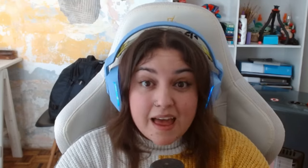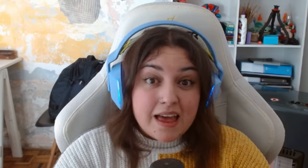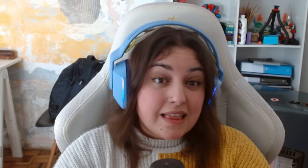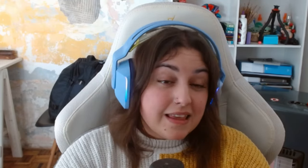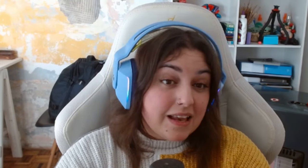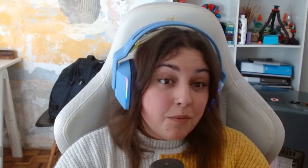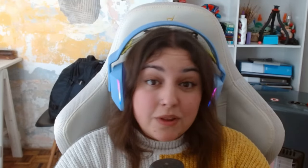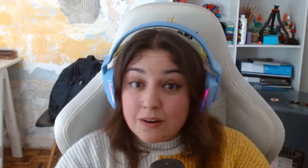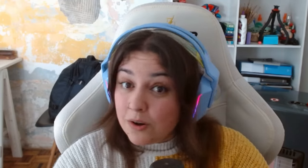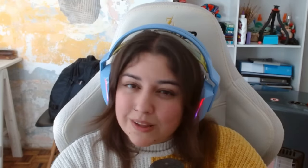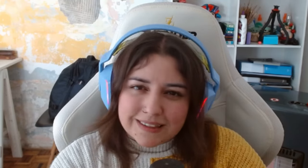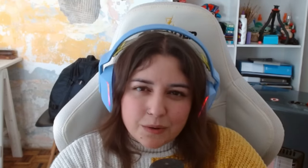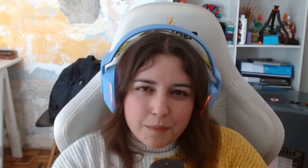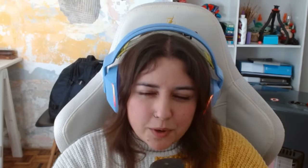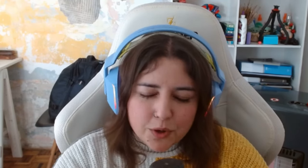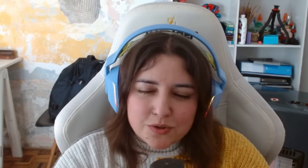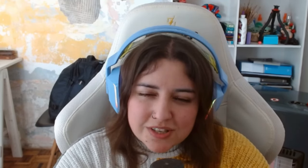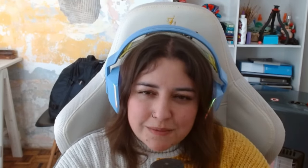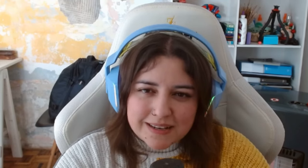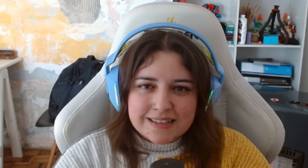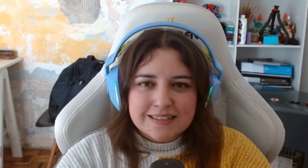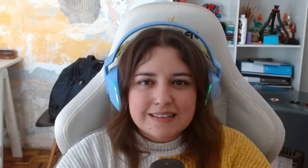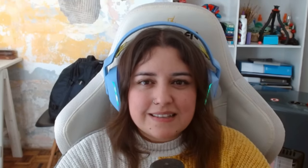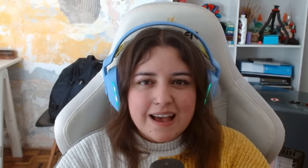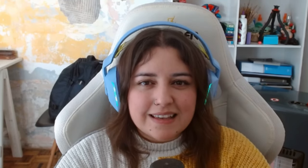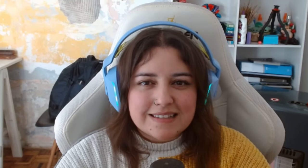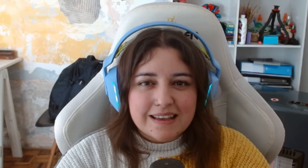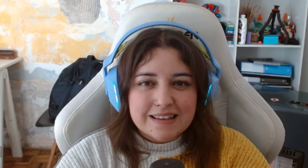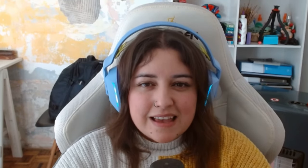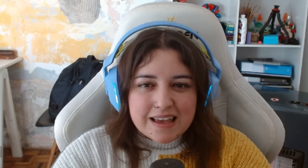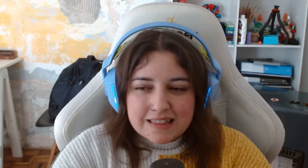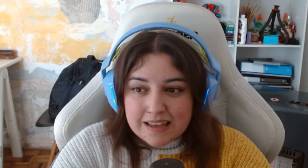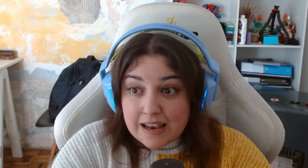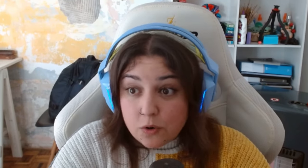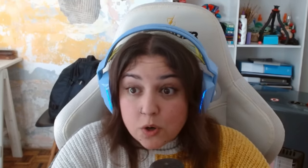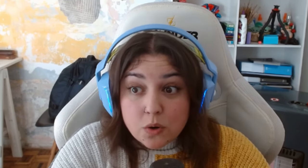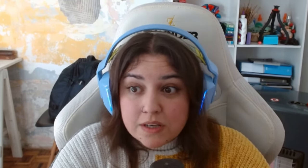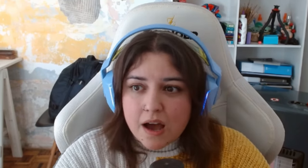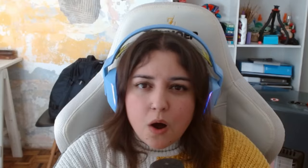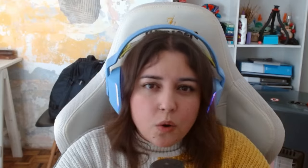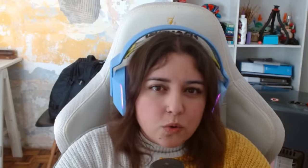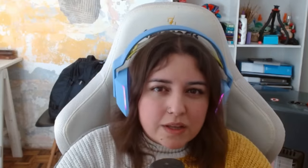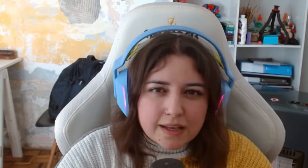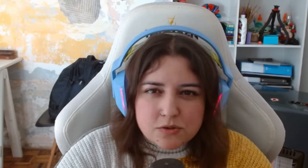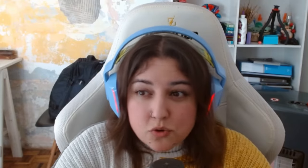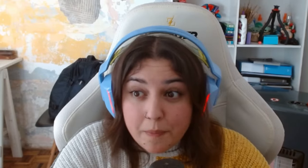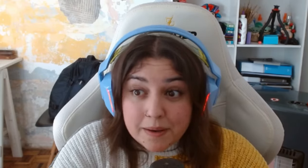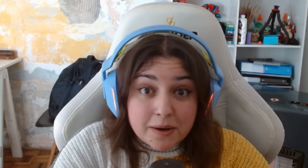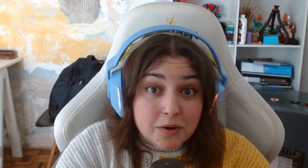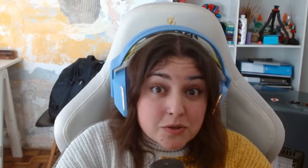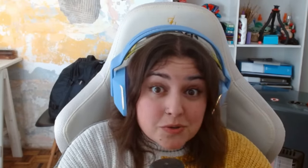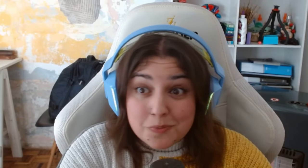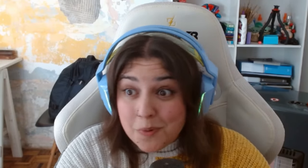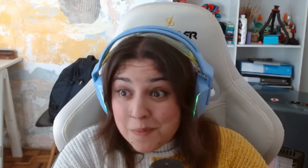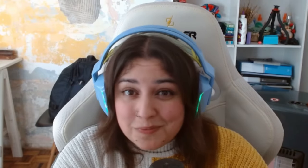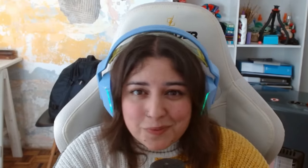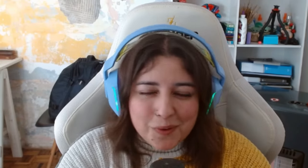mezcla de lo moderno y lo antiguo, pero conservan esa esencia quizás de la colonia o de sus